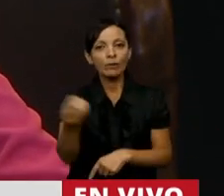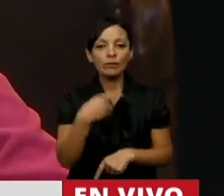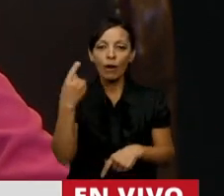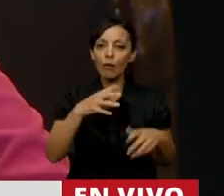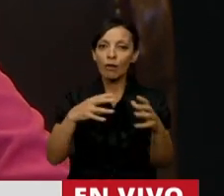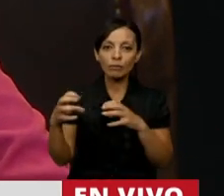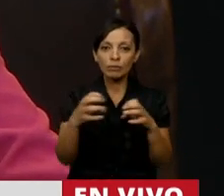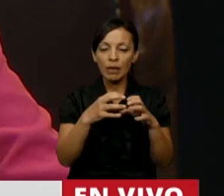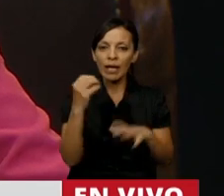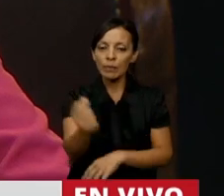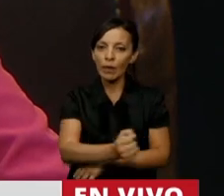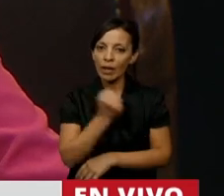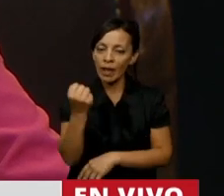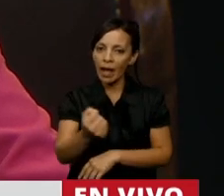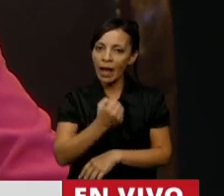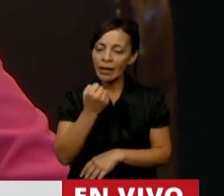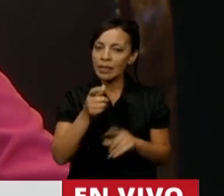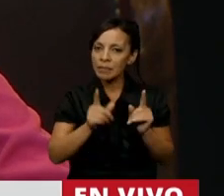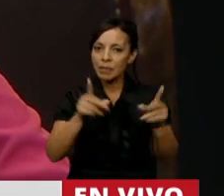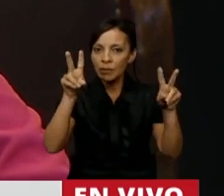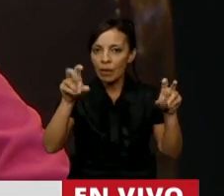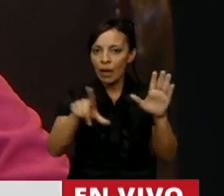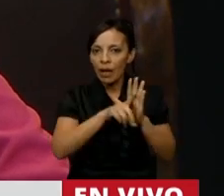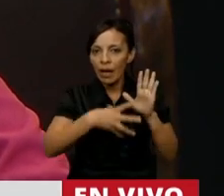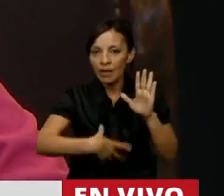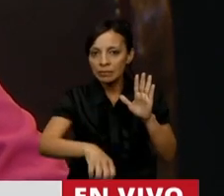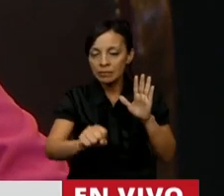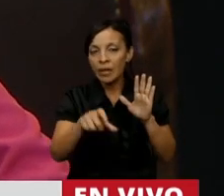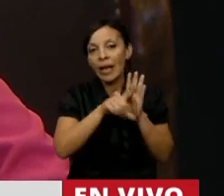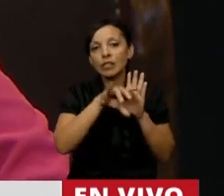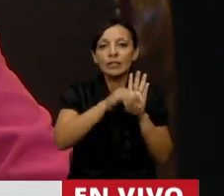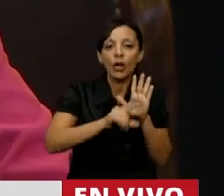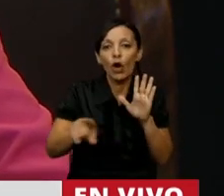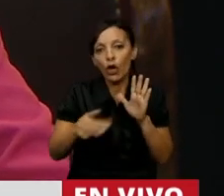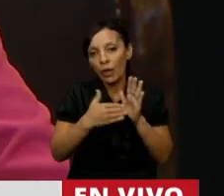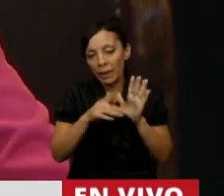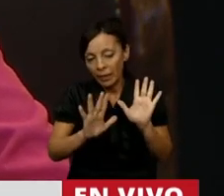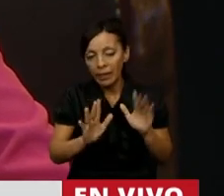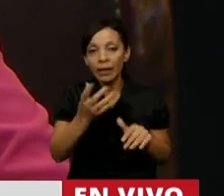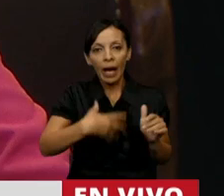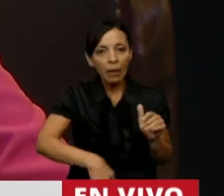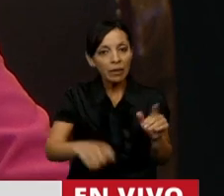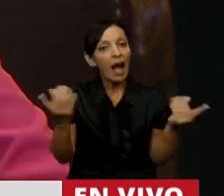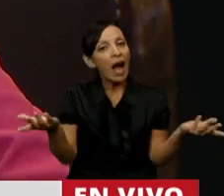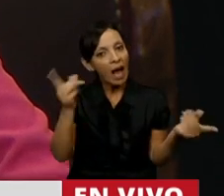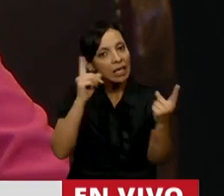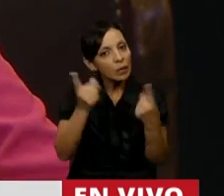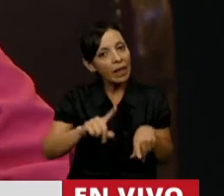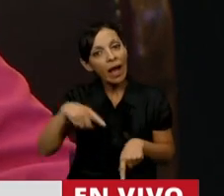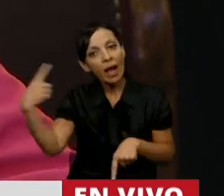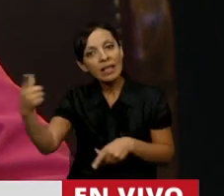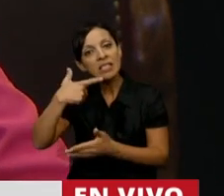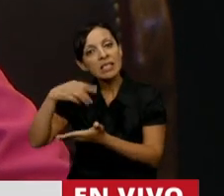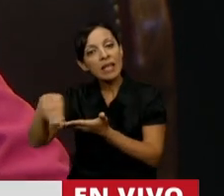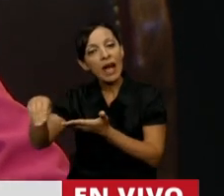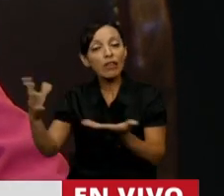tratando acá un tema tan importante como es la legalización o no del aborto y que coincidentemente del otro lado, no